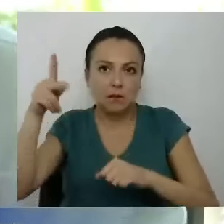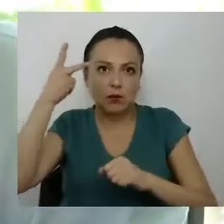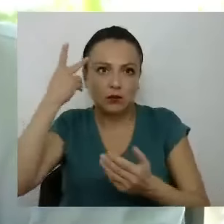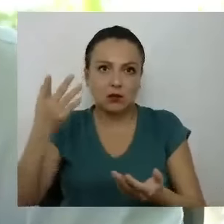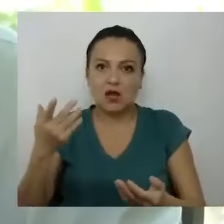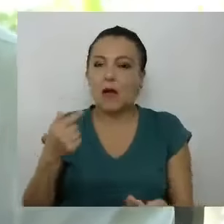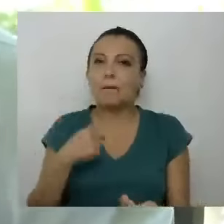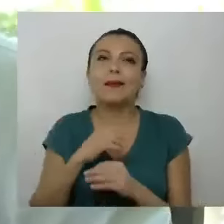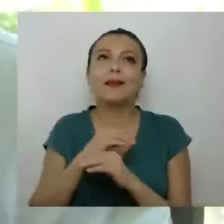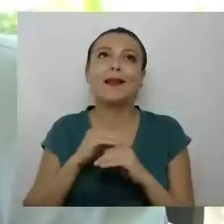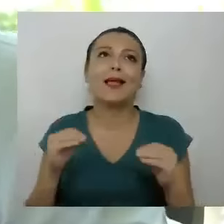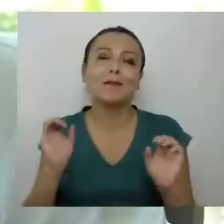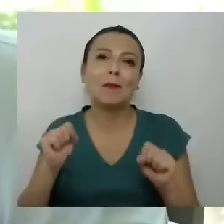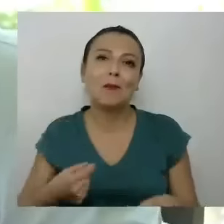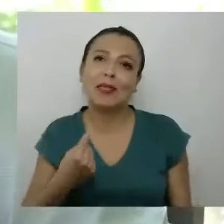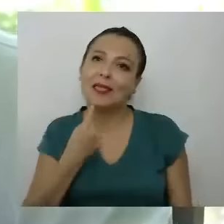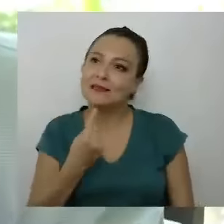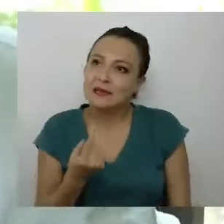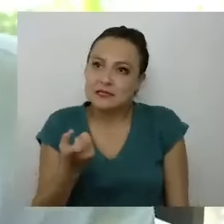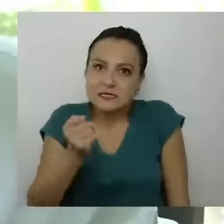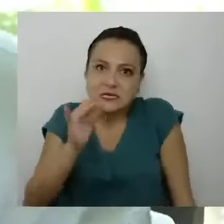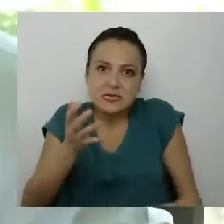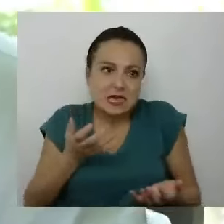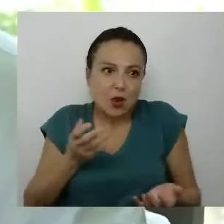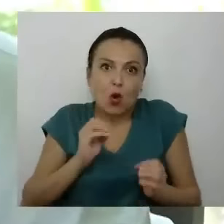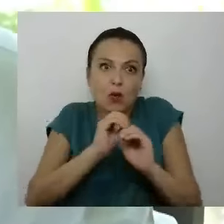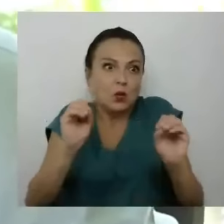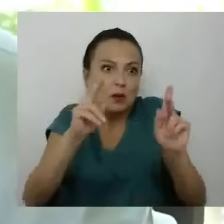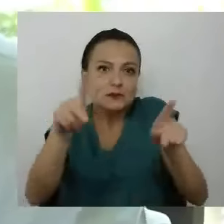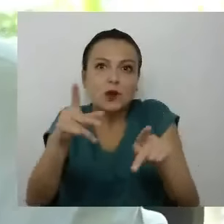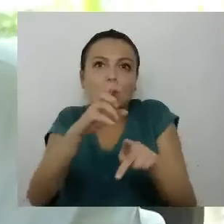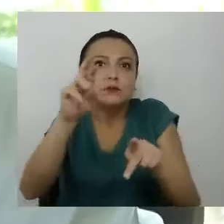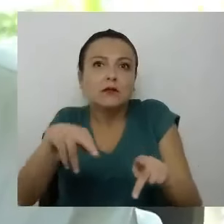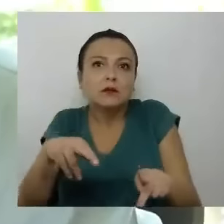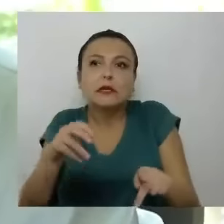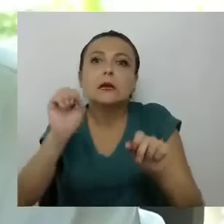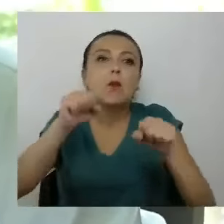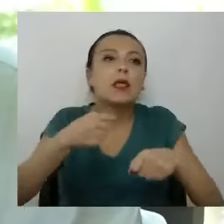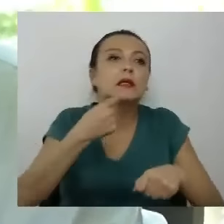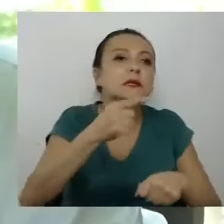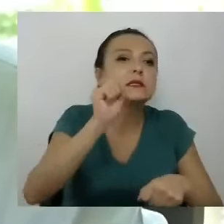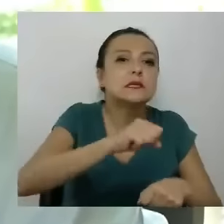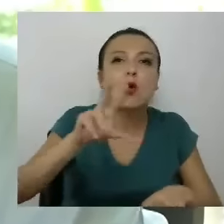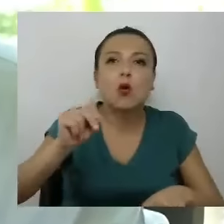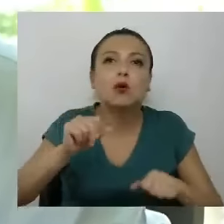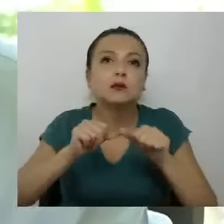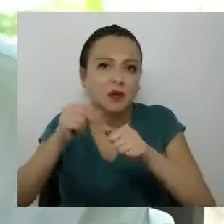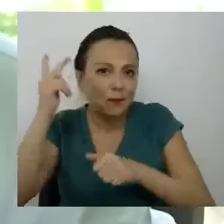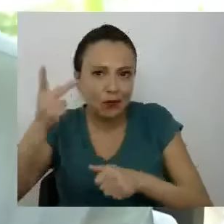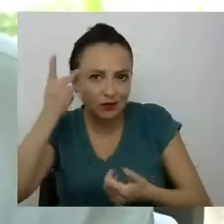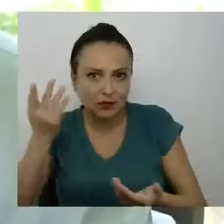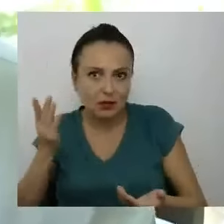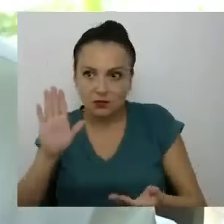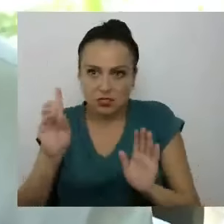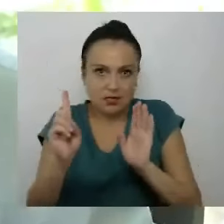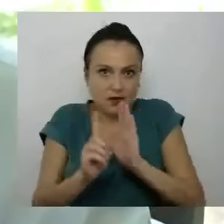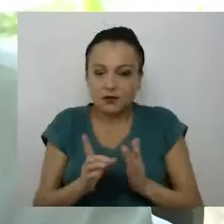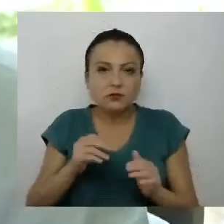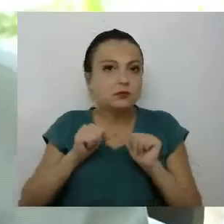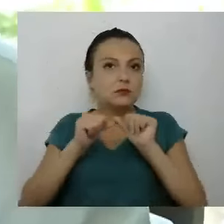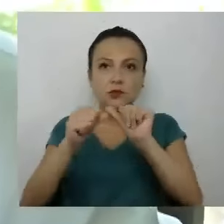mí nadie me puede cuestionar, como a ningún costarricense se le puede cuestionar su derecho